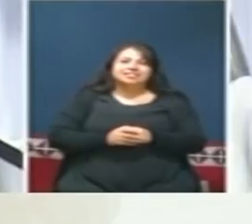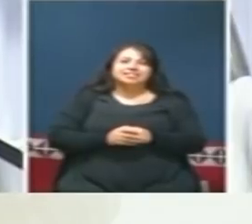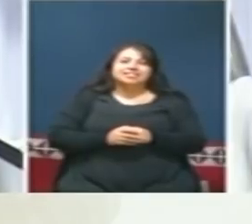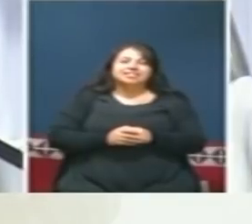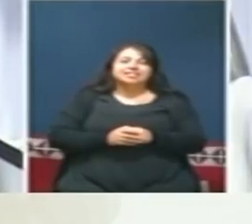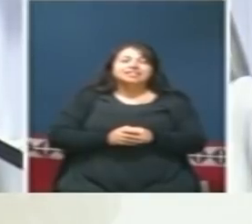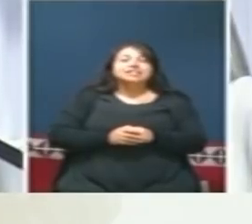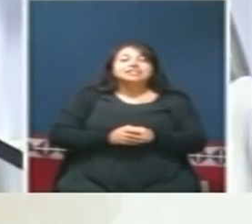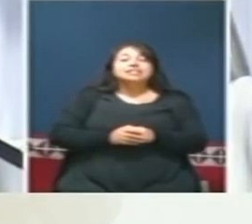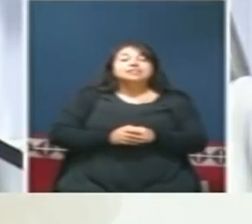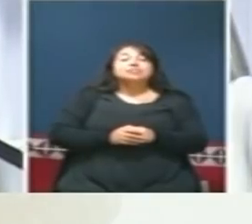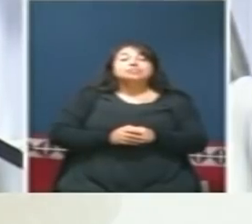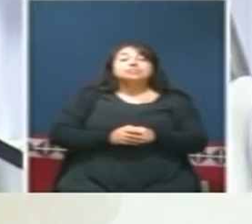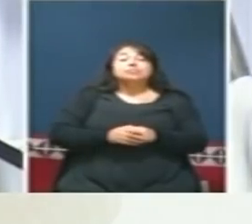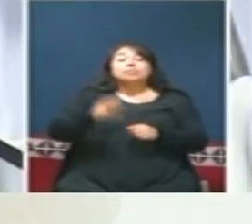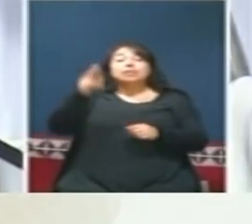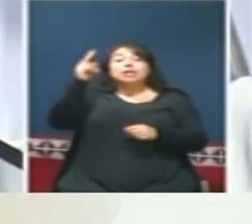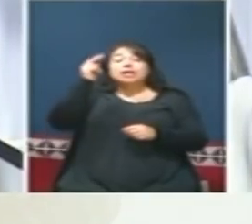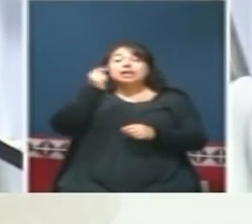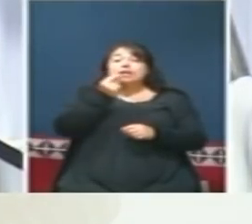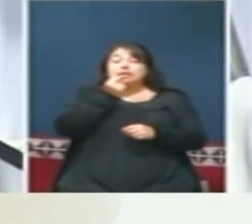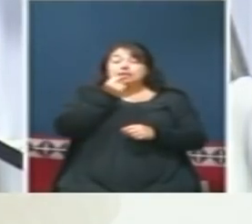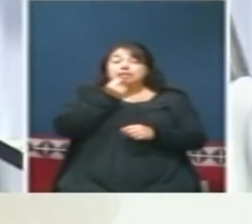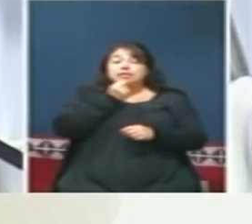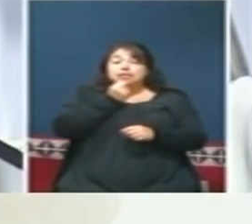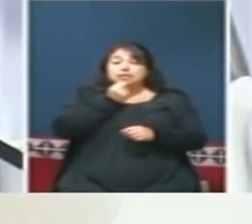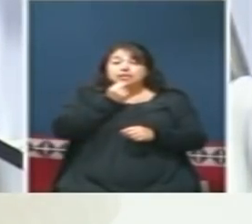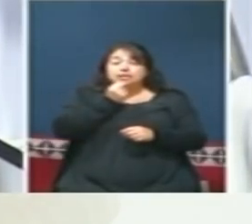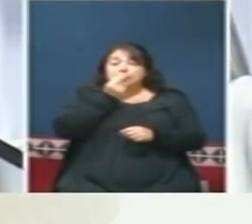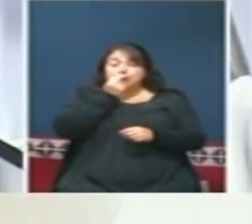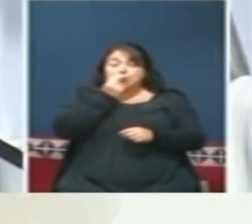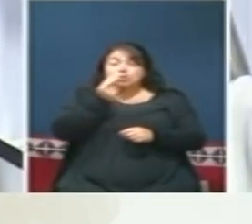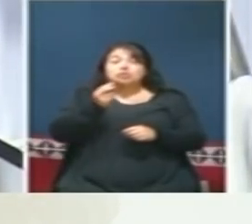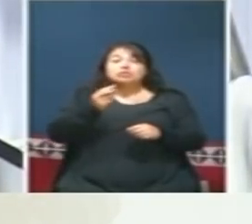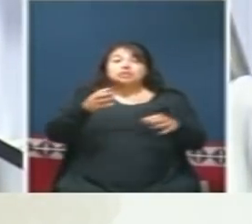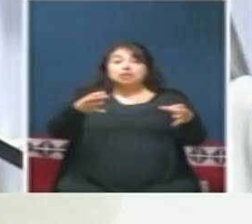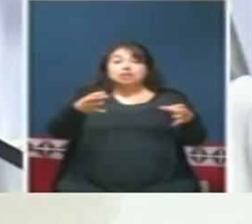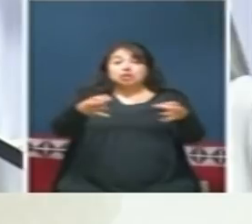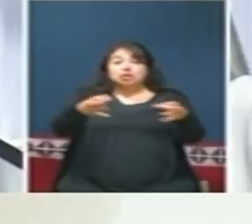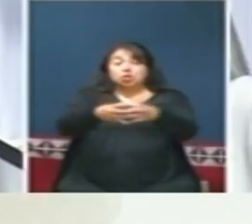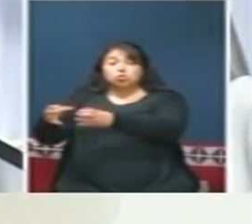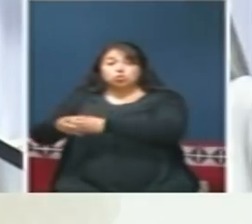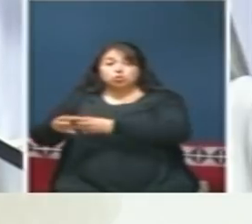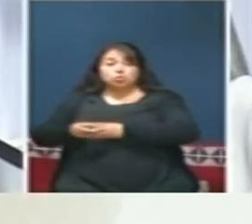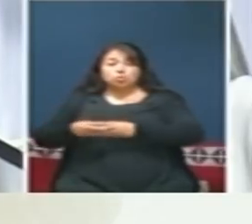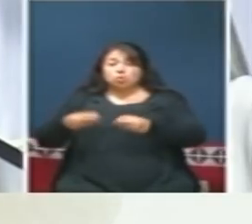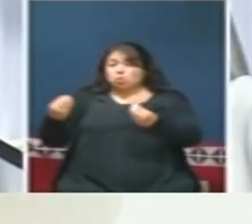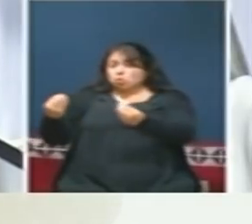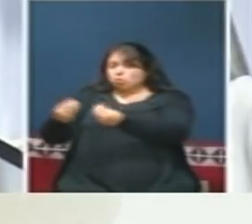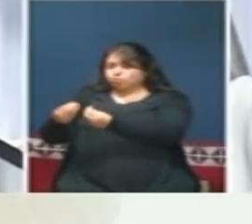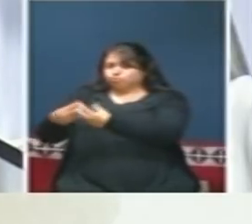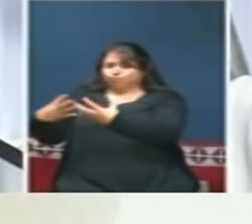En 11 comisiones se han distribuido un enjambre de voluntarios que